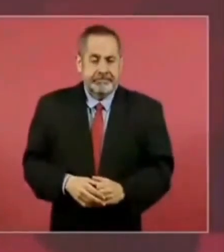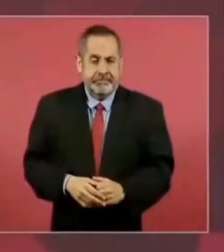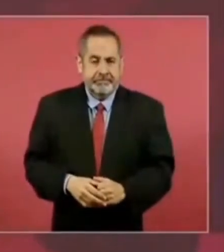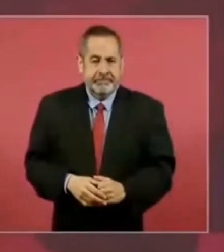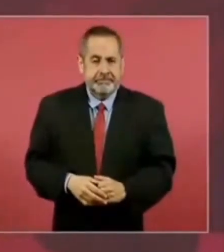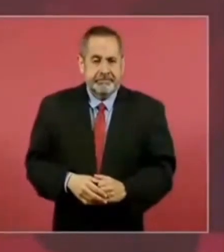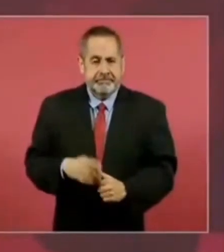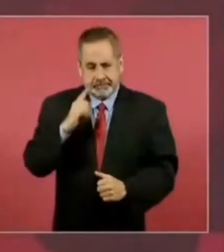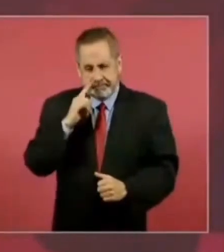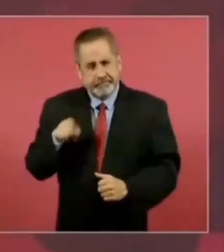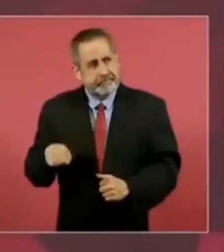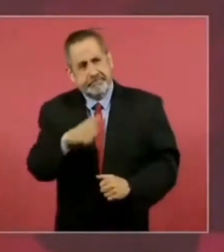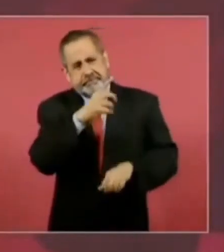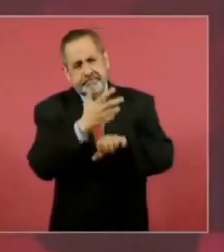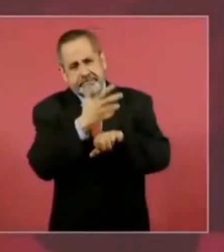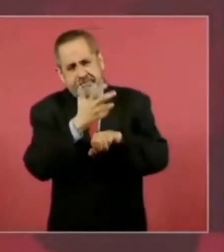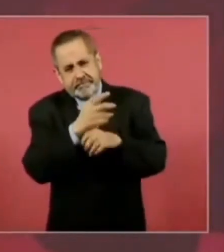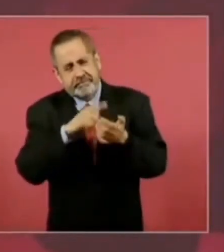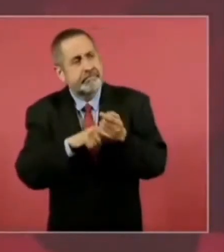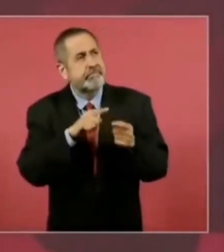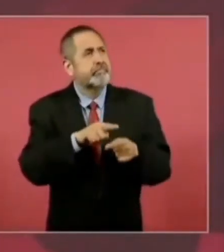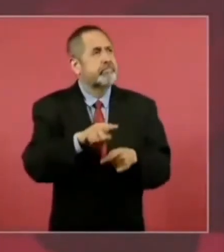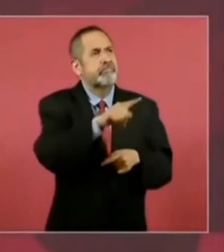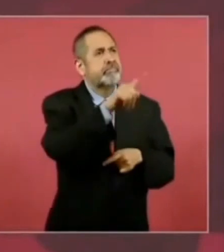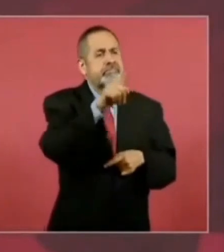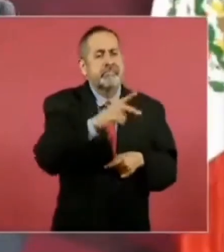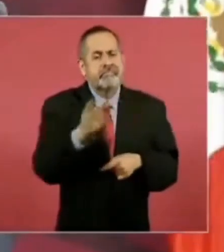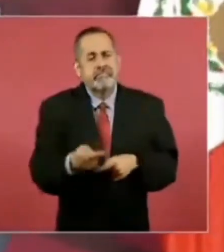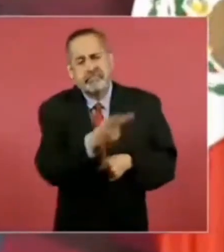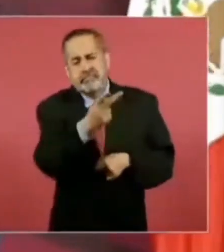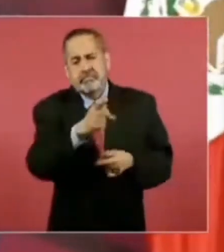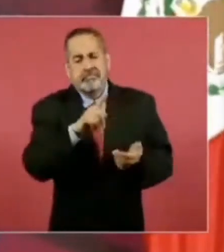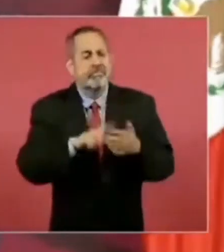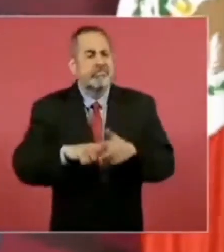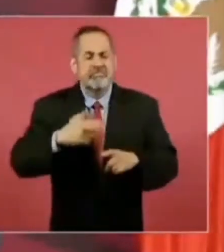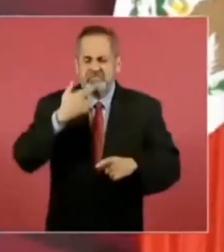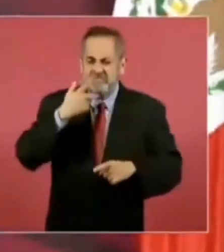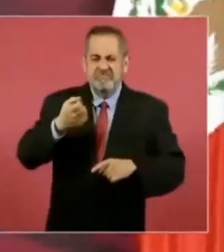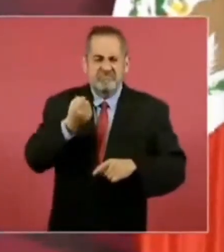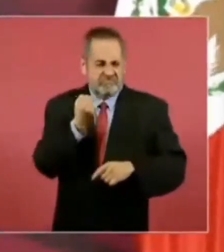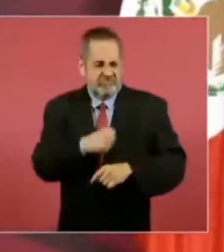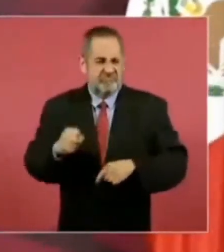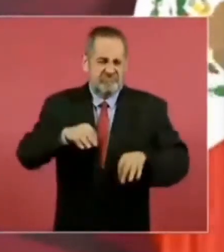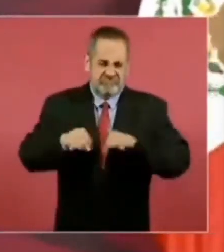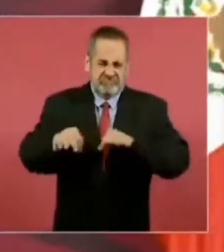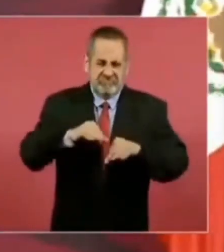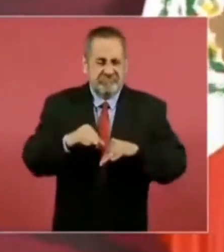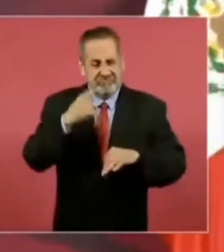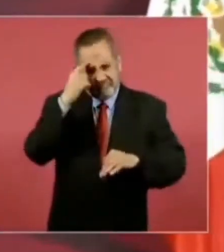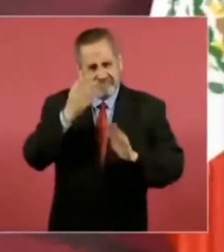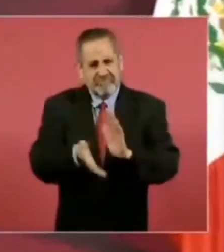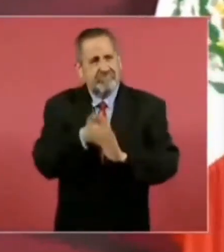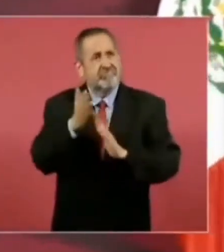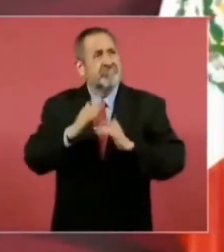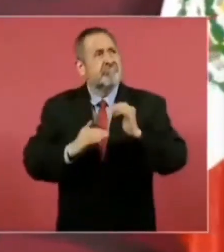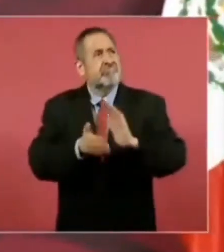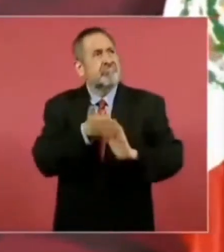Vayan a Estados Unidos y pregunten quiénes son los mejores trabajadores de la construcción.